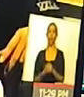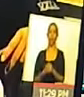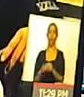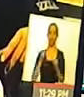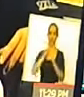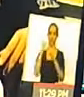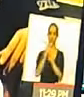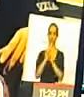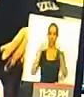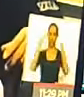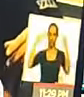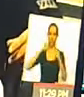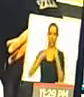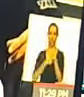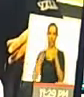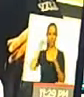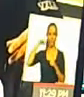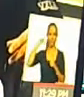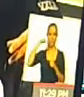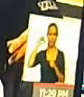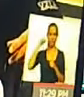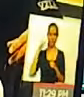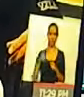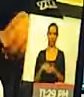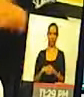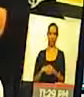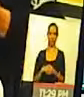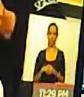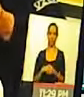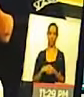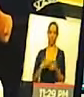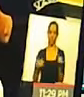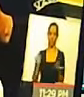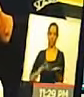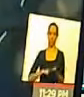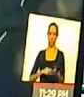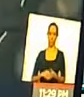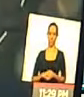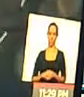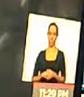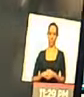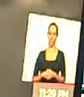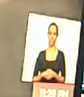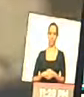Juan Guaidó. Vamos a este video, tenemos el otro video y ya regresamos.